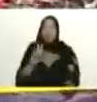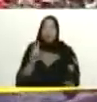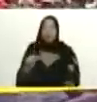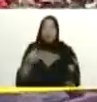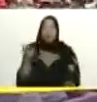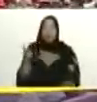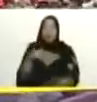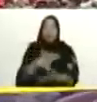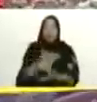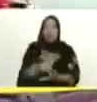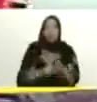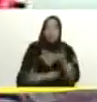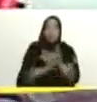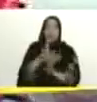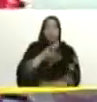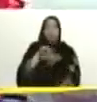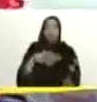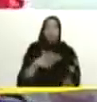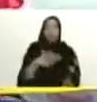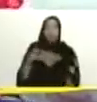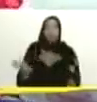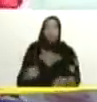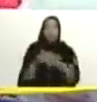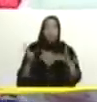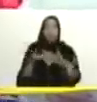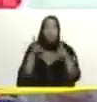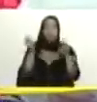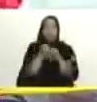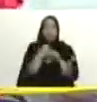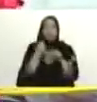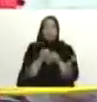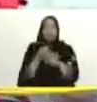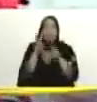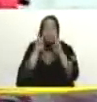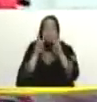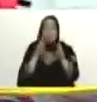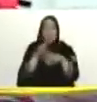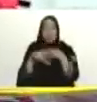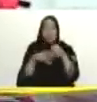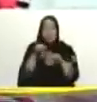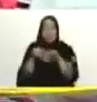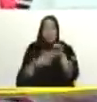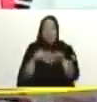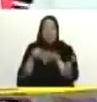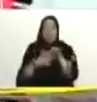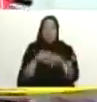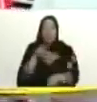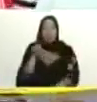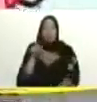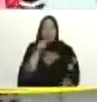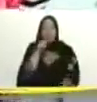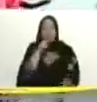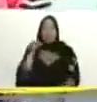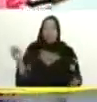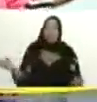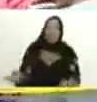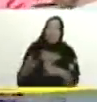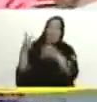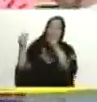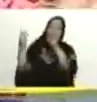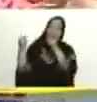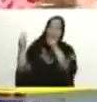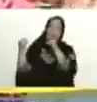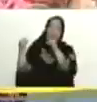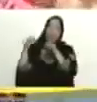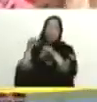pie, avanzando, victorioso y viendo el resto del siglo XXI como el siglo de la esperanza, como